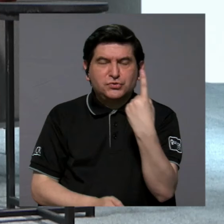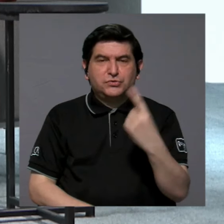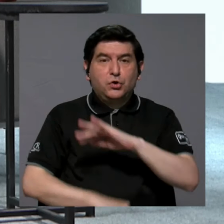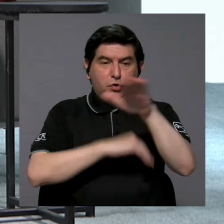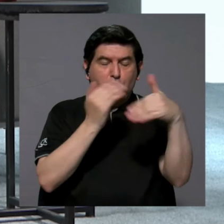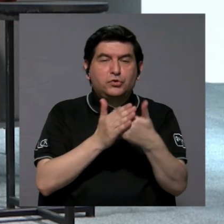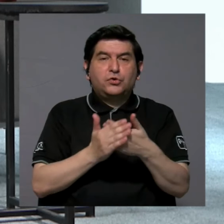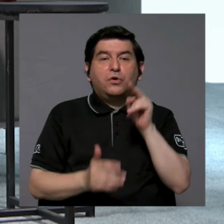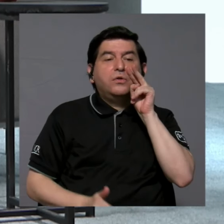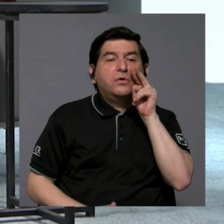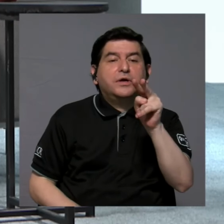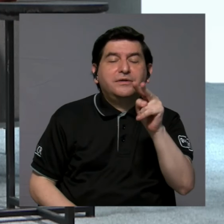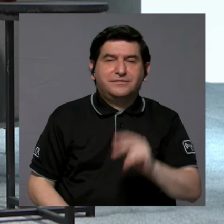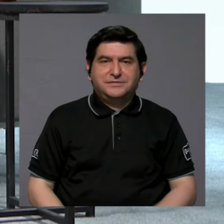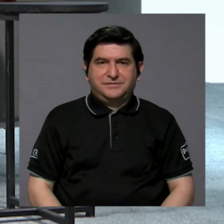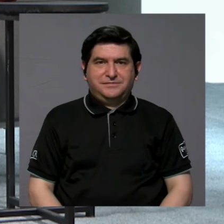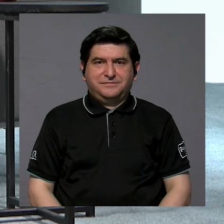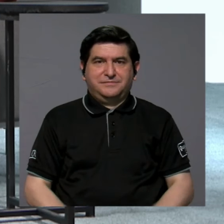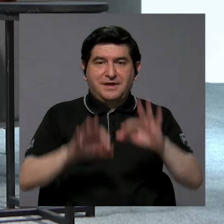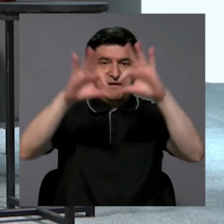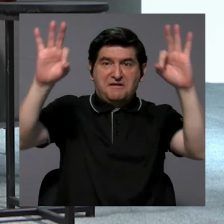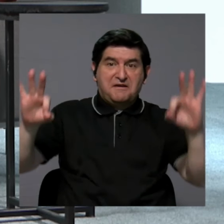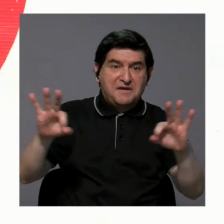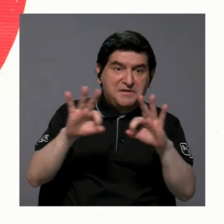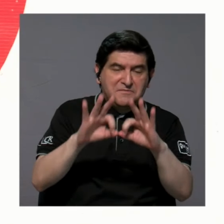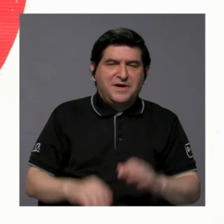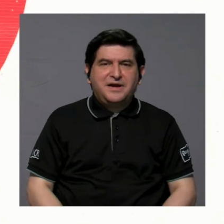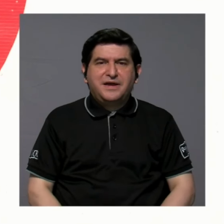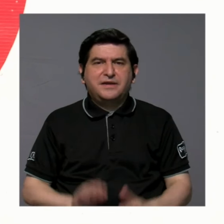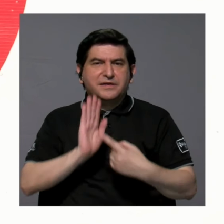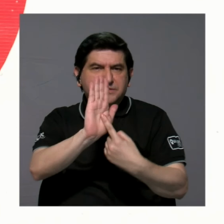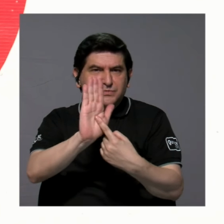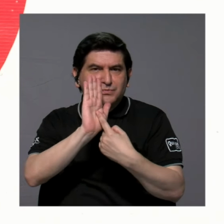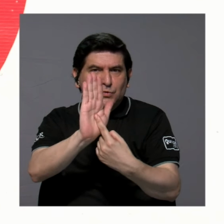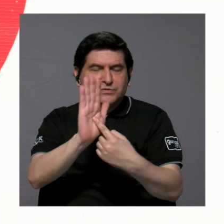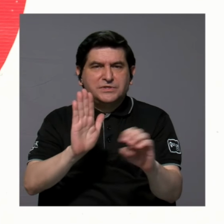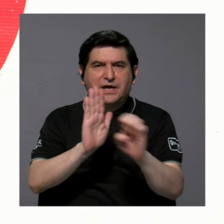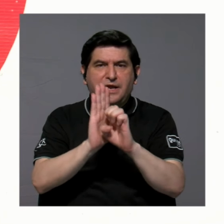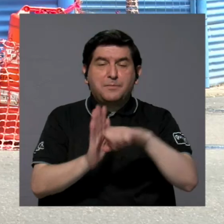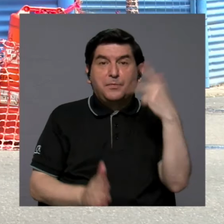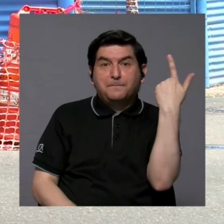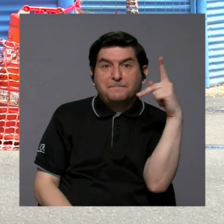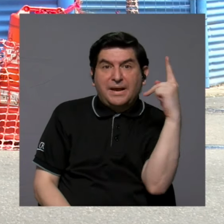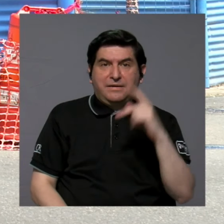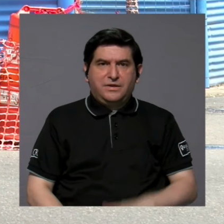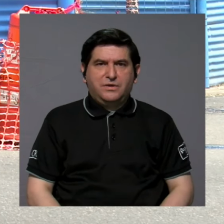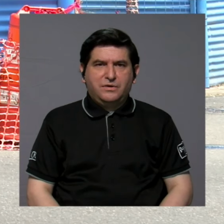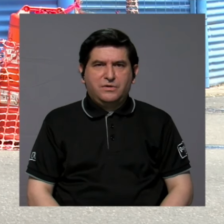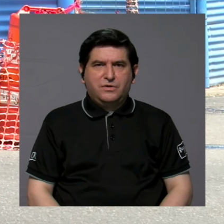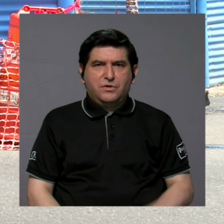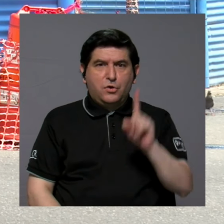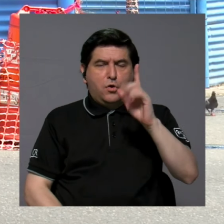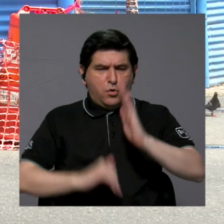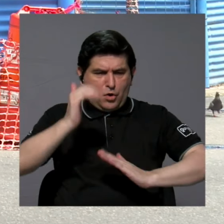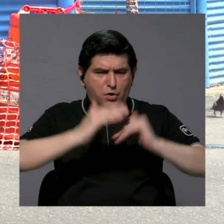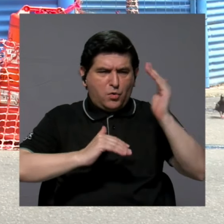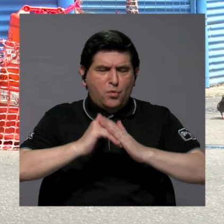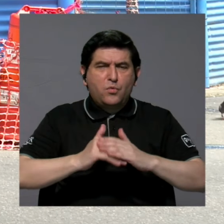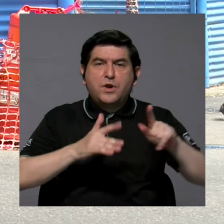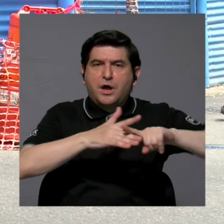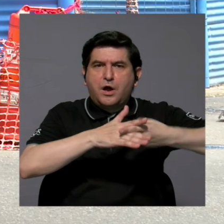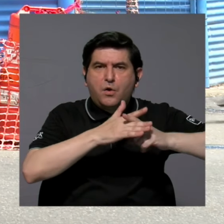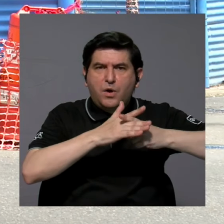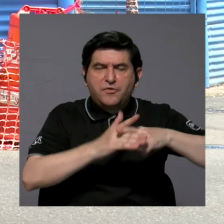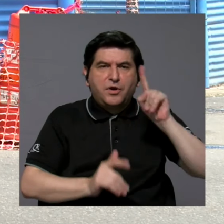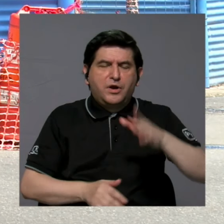cuando se centra todo en la mirada, en los ojos, en las imágenes, para señalar, por ejemplo, peligro. Cuando ponen una construcción o